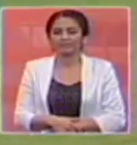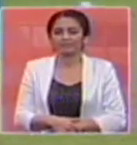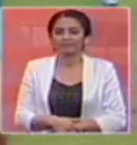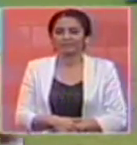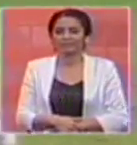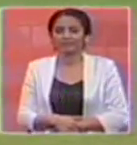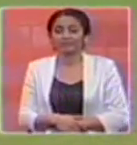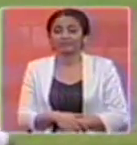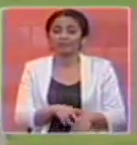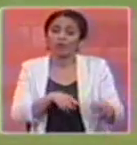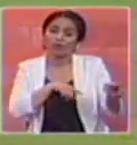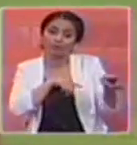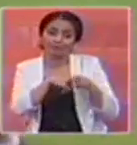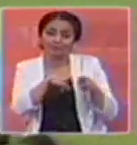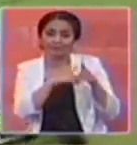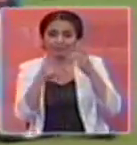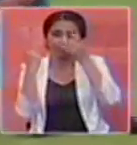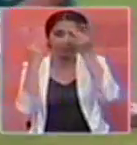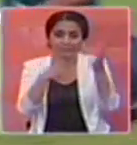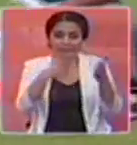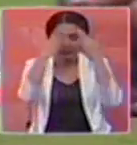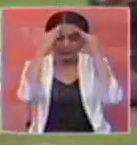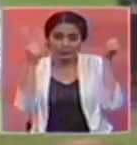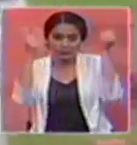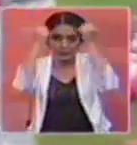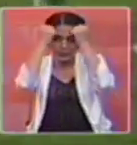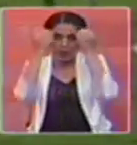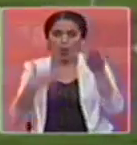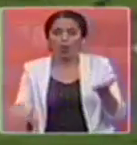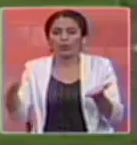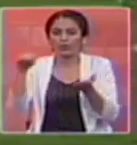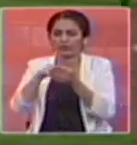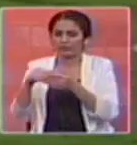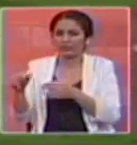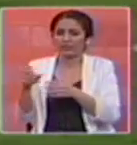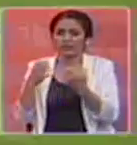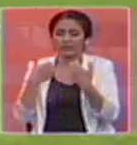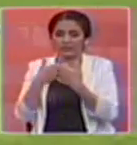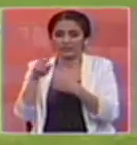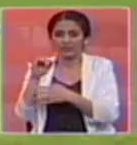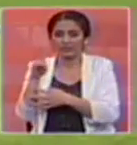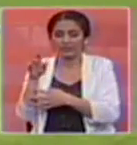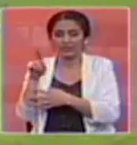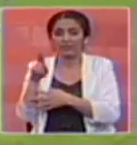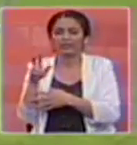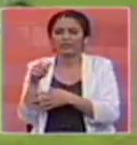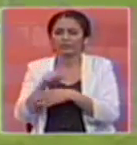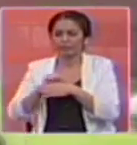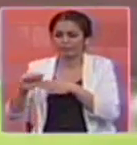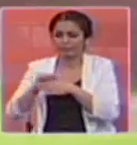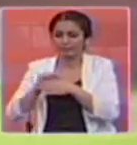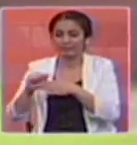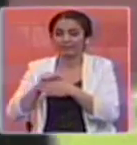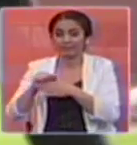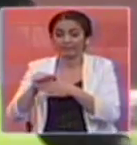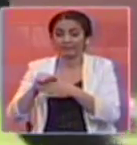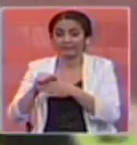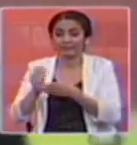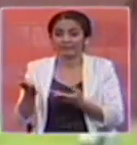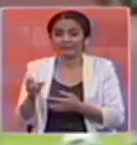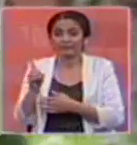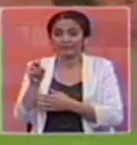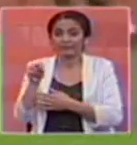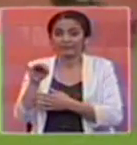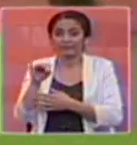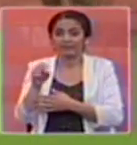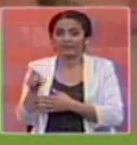Después del valioso triunfo sobre Mujicruna, River Ecuador retomó los trabajos en su complejo deportivo, cumpliendo movimientos regenerativos. Denis Gilé resalta los